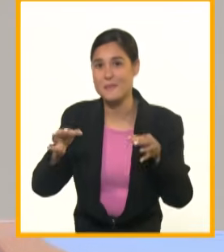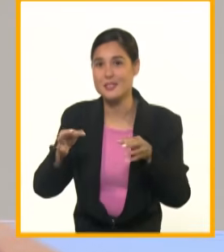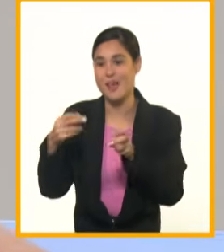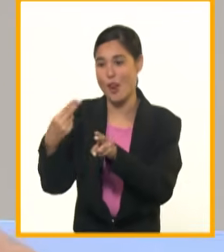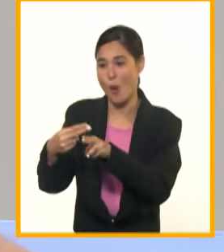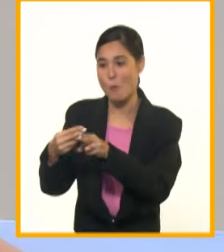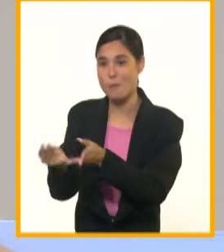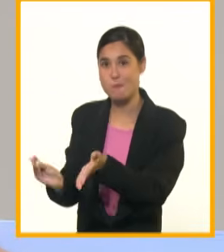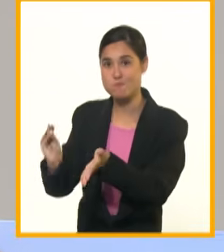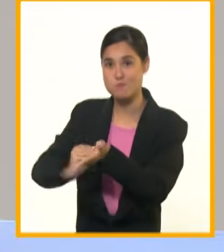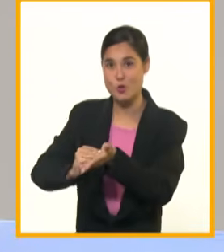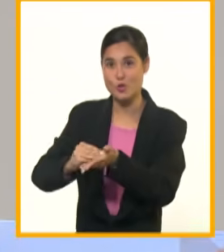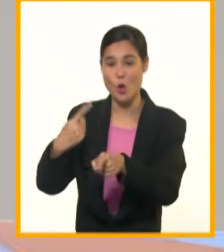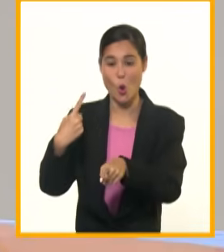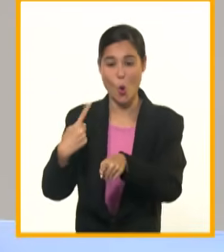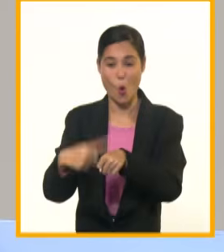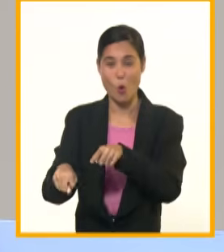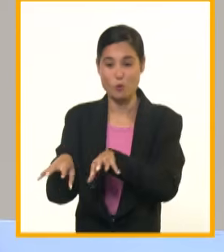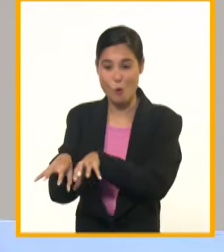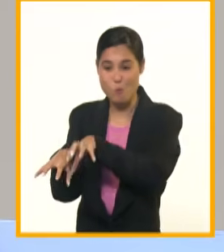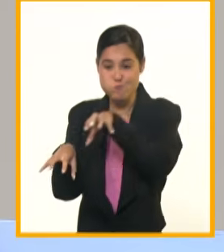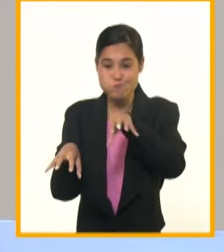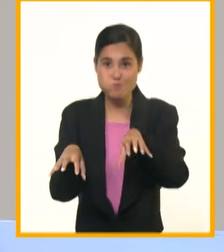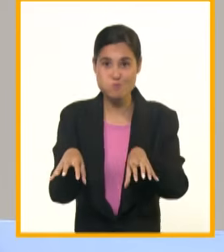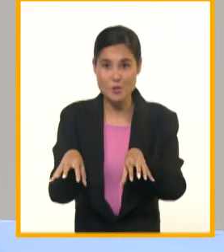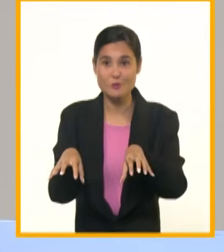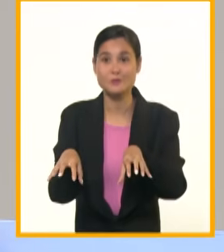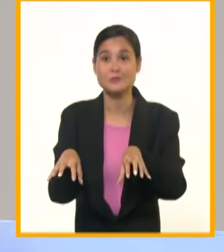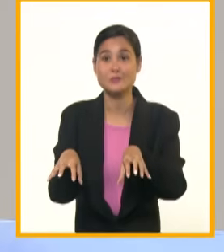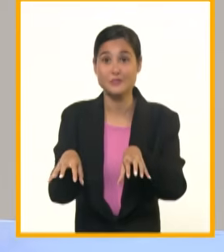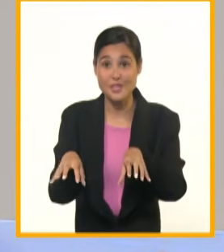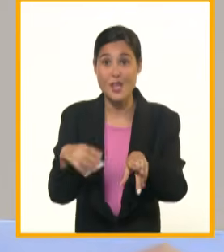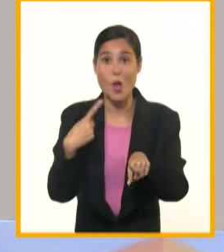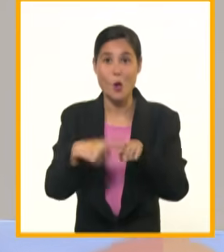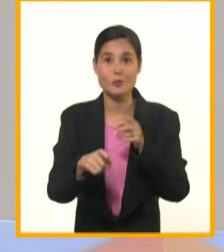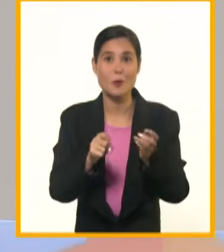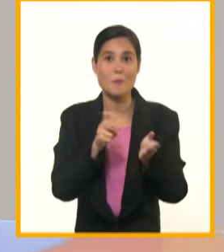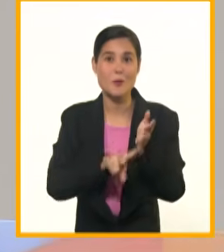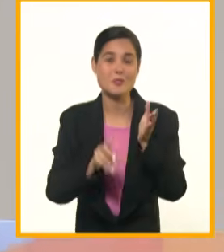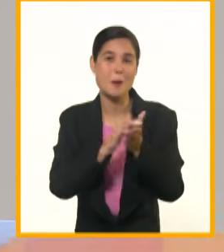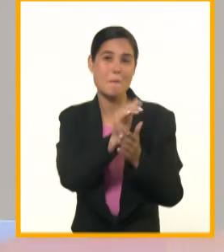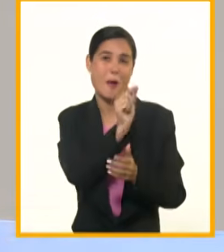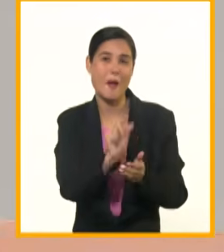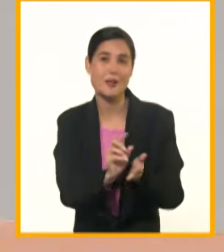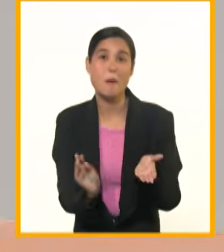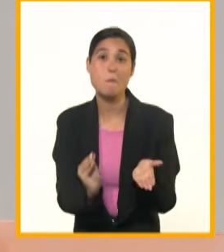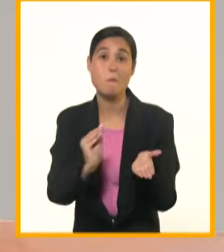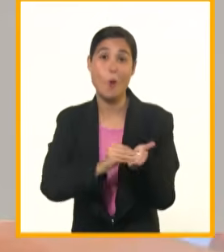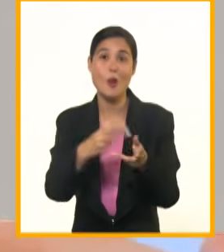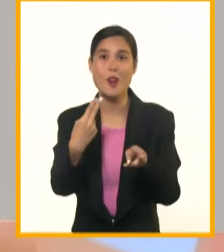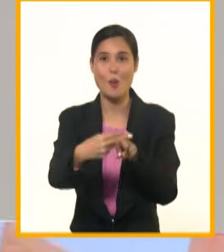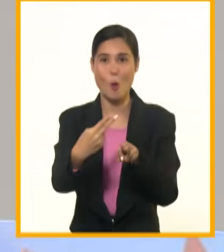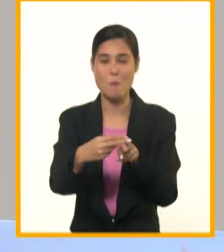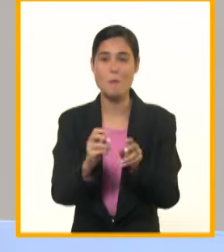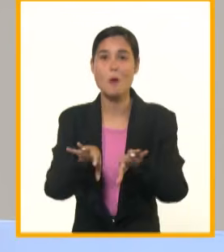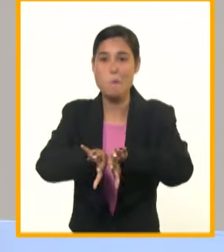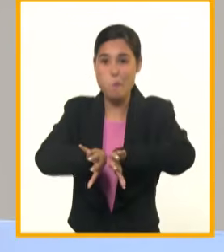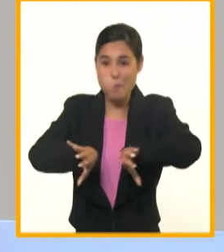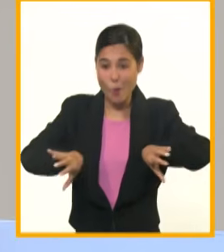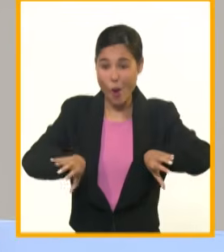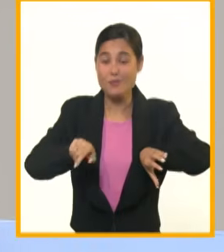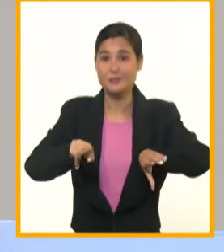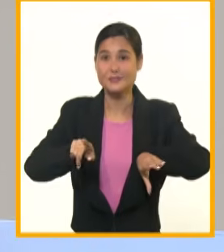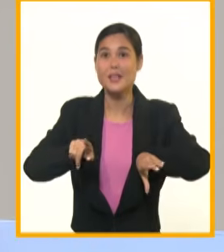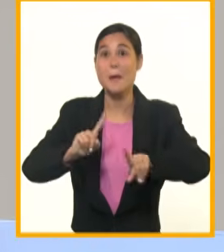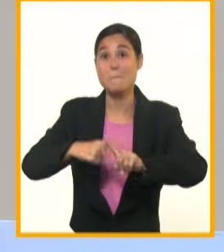haber podido constituir la provincia a partir de la multiplicación de La Habana en las dos provincias. Y recientemente se estrenaba